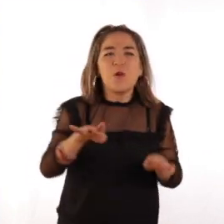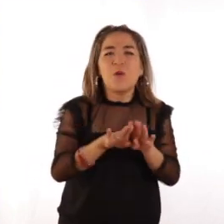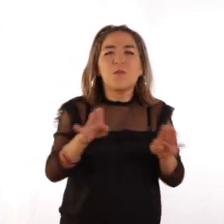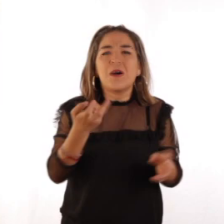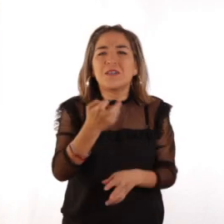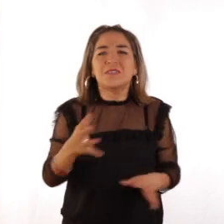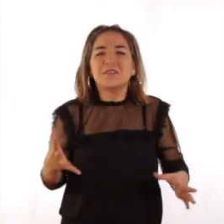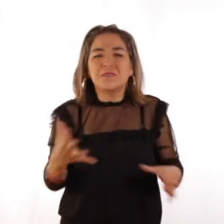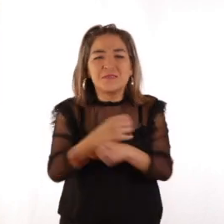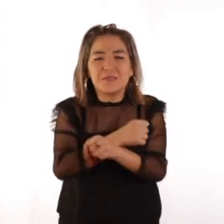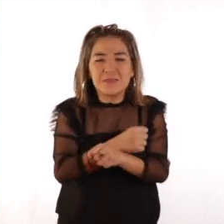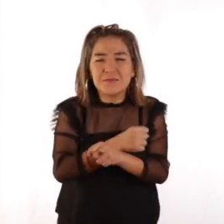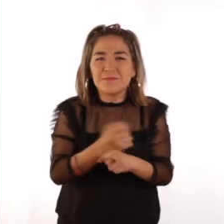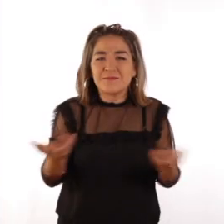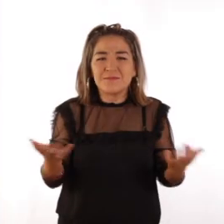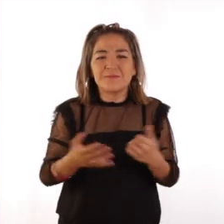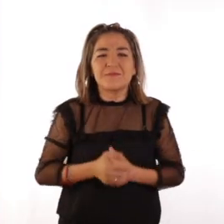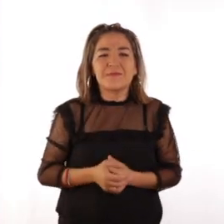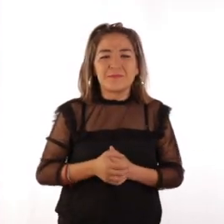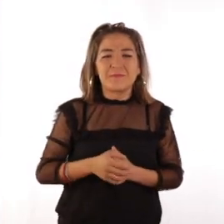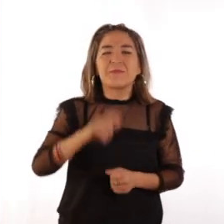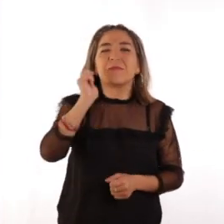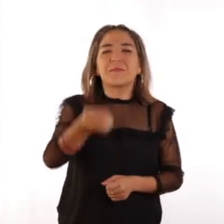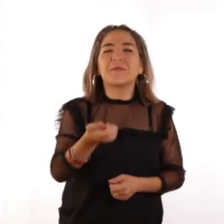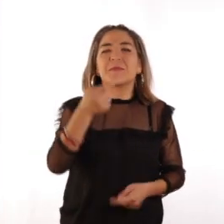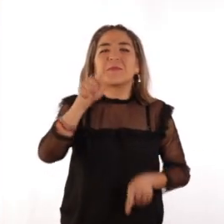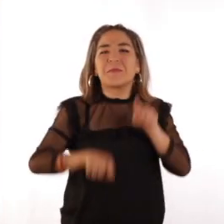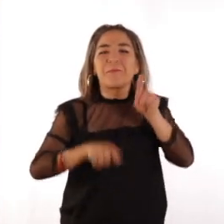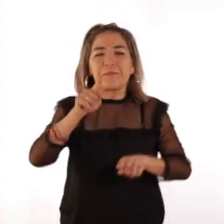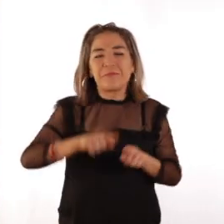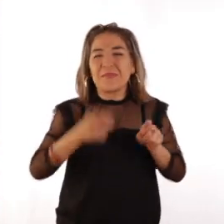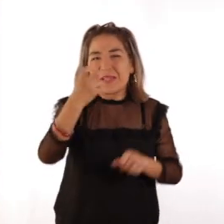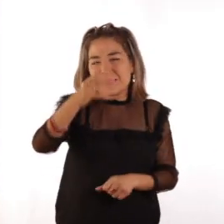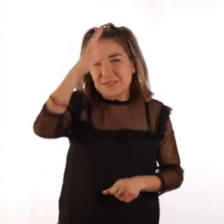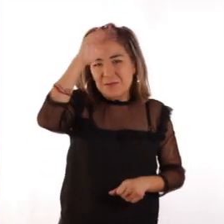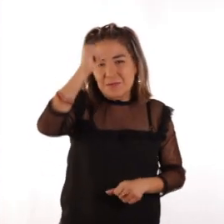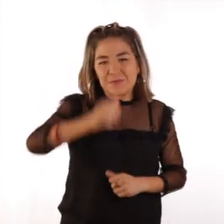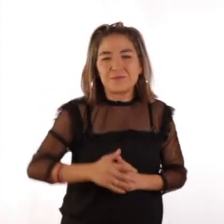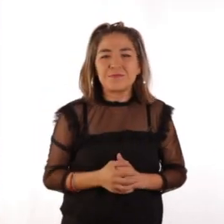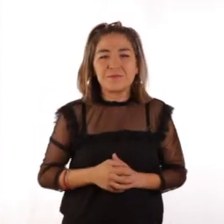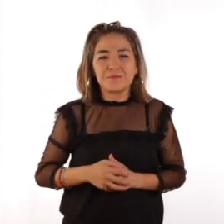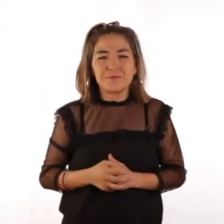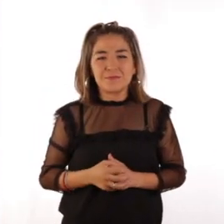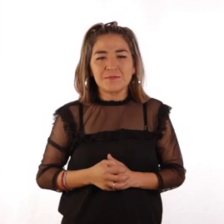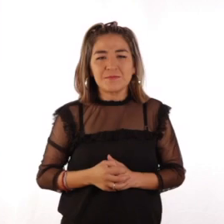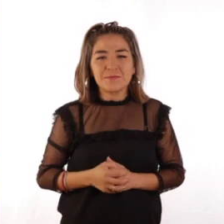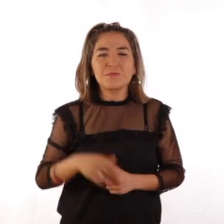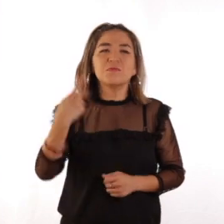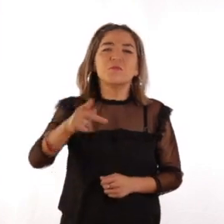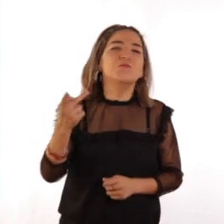o cómo se definen estas fronteras? Básicamente derivan de acuerdos